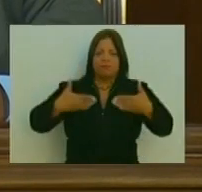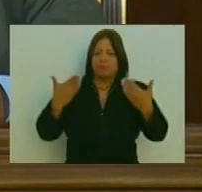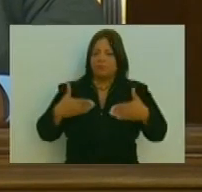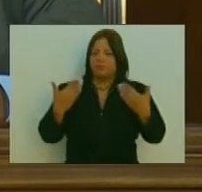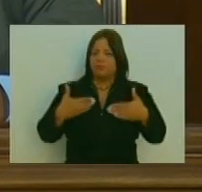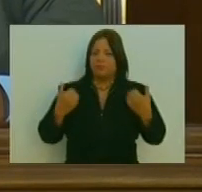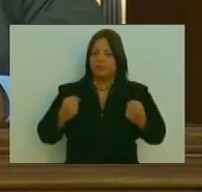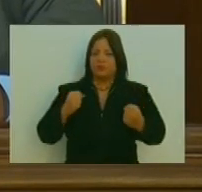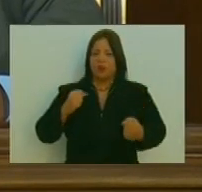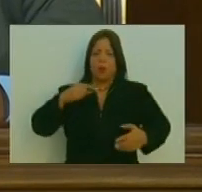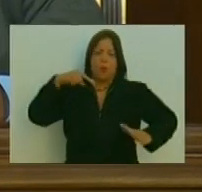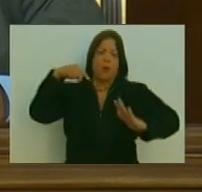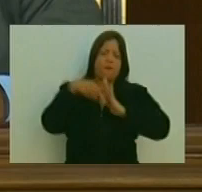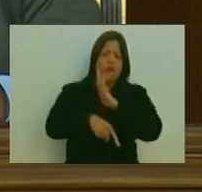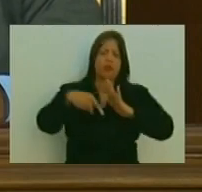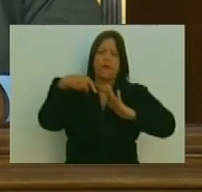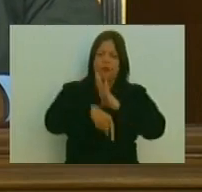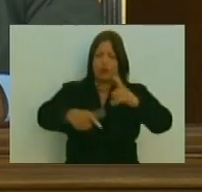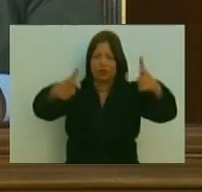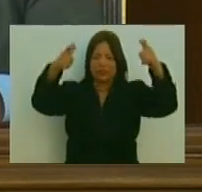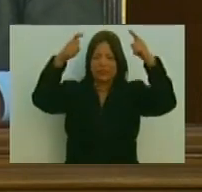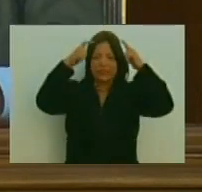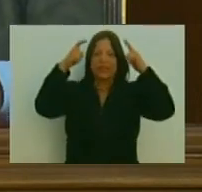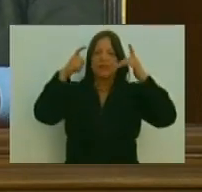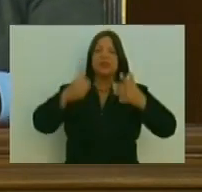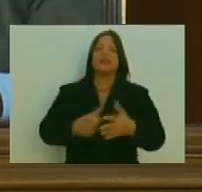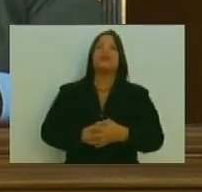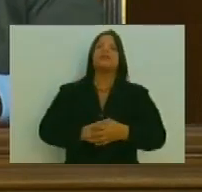ser profundamente chavista.